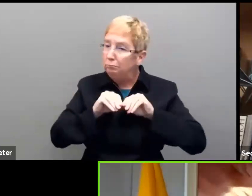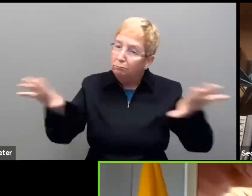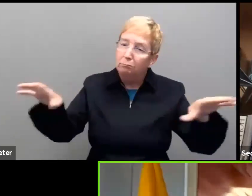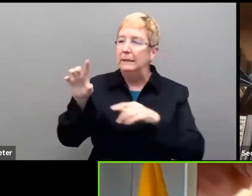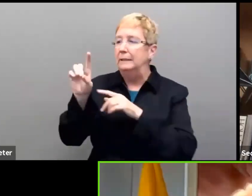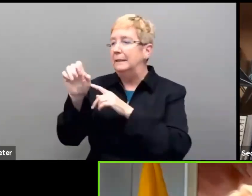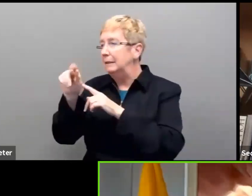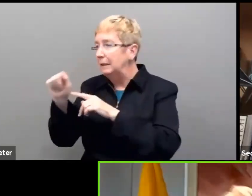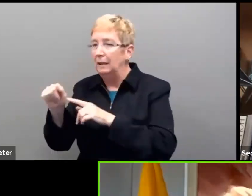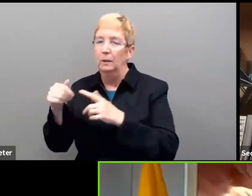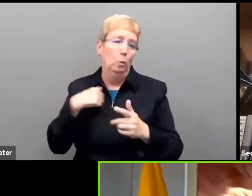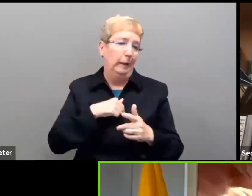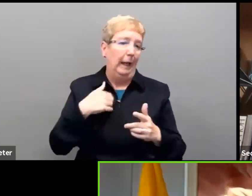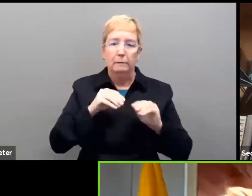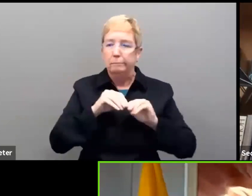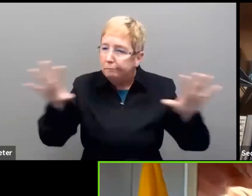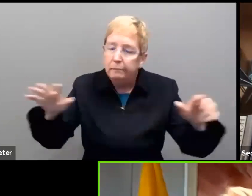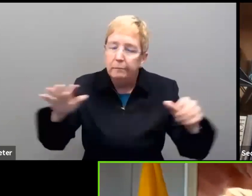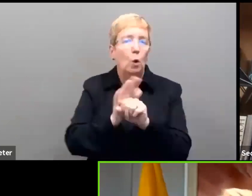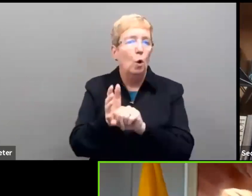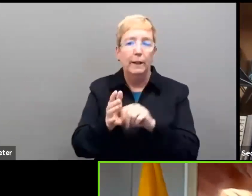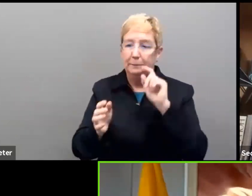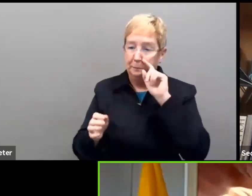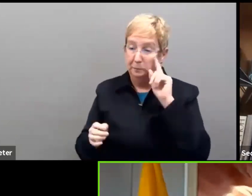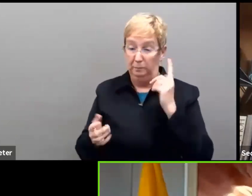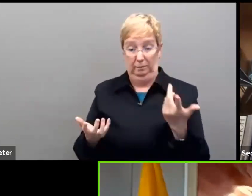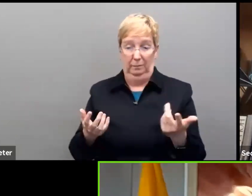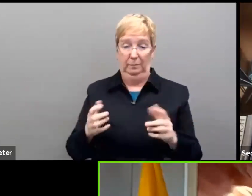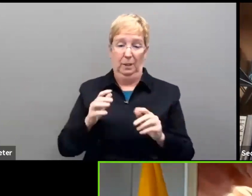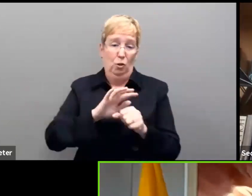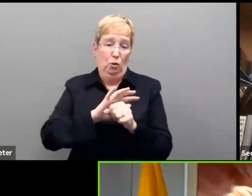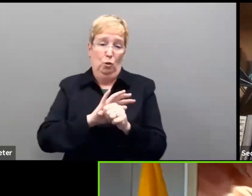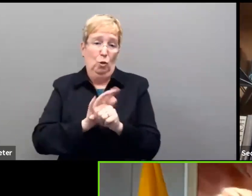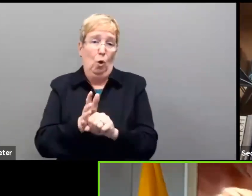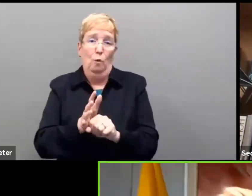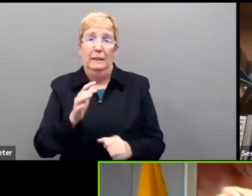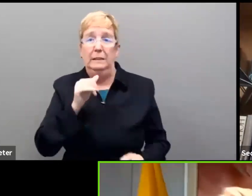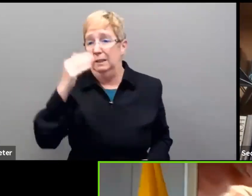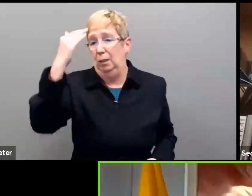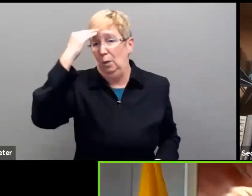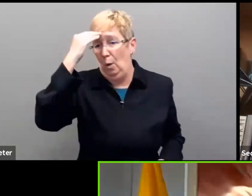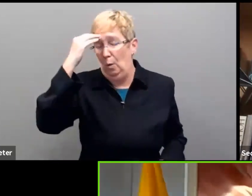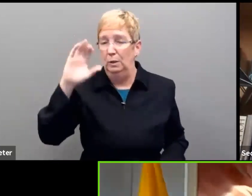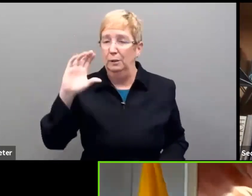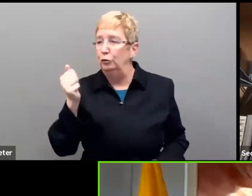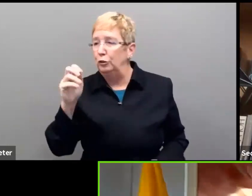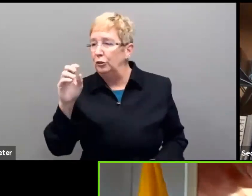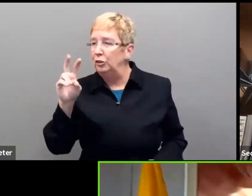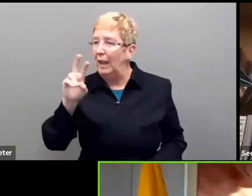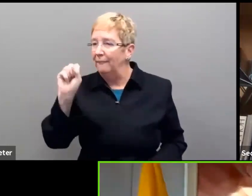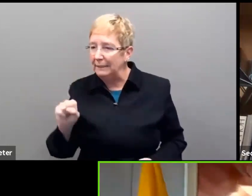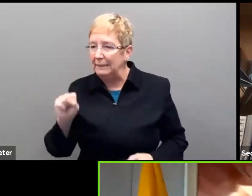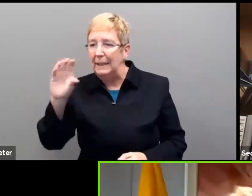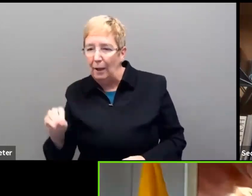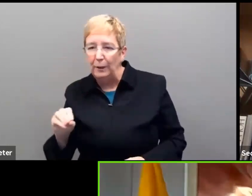lo posible al respecto. En este momento tenemos la variante, tanta COVID en todas partes que yo voy a suponer que el doctor